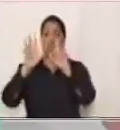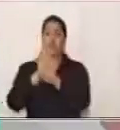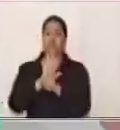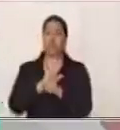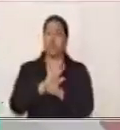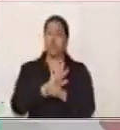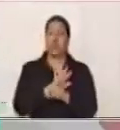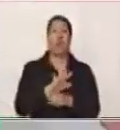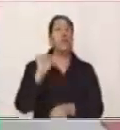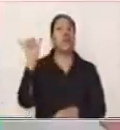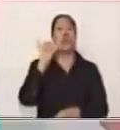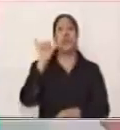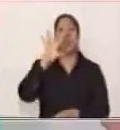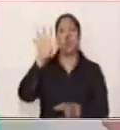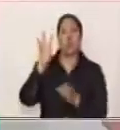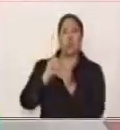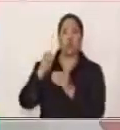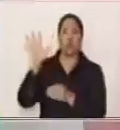por 7 unavo.